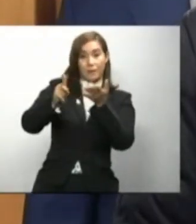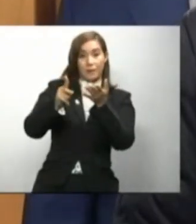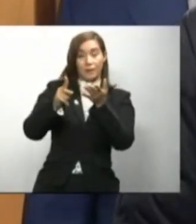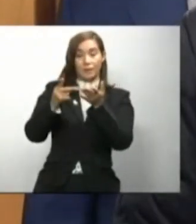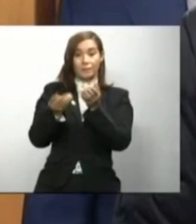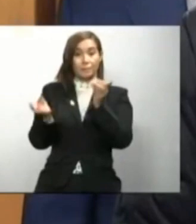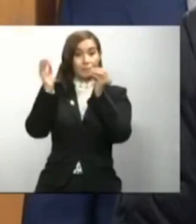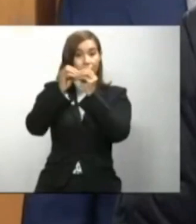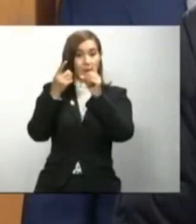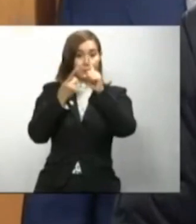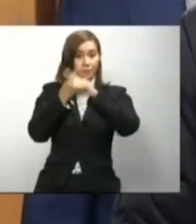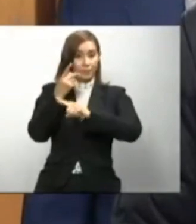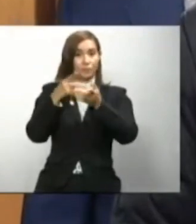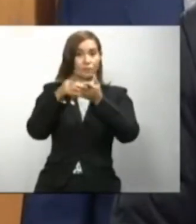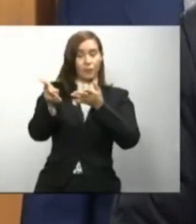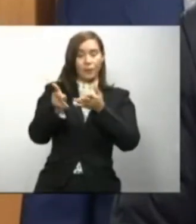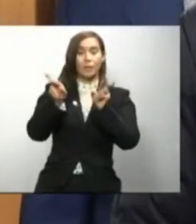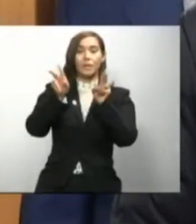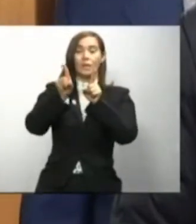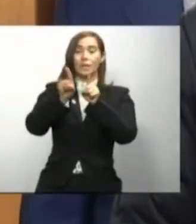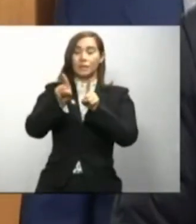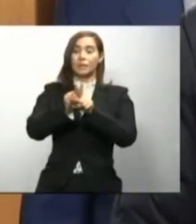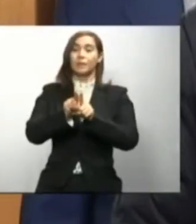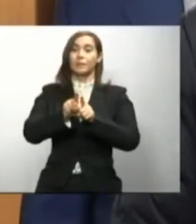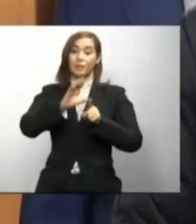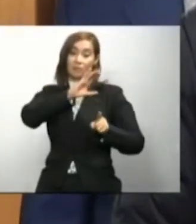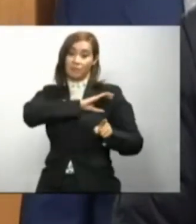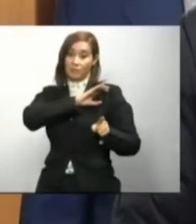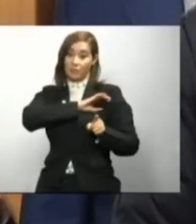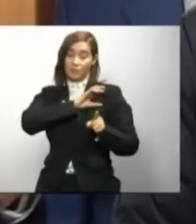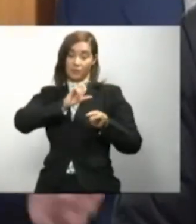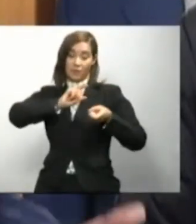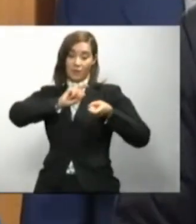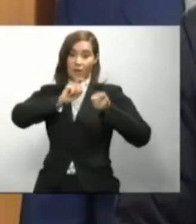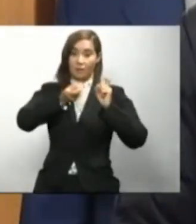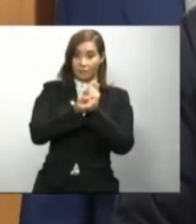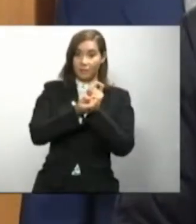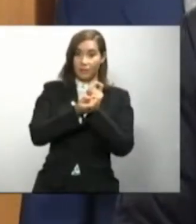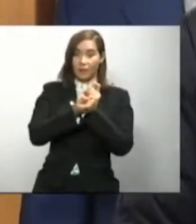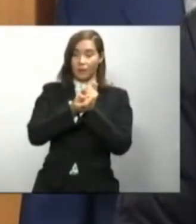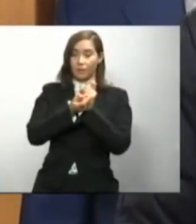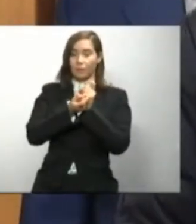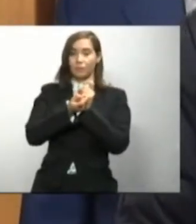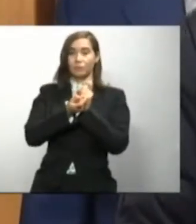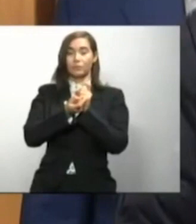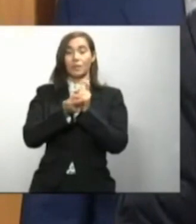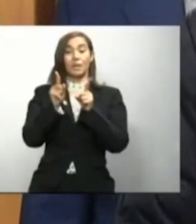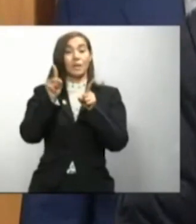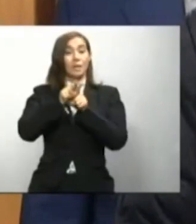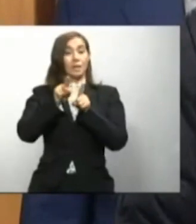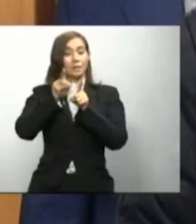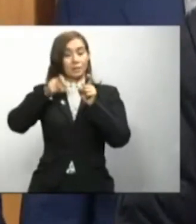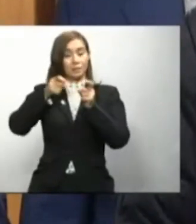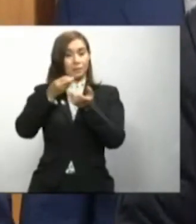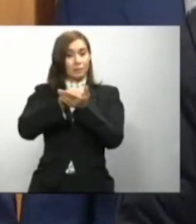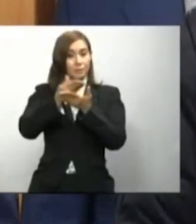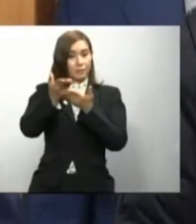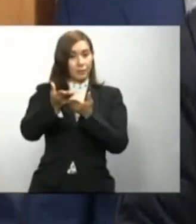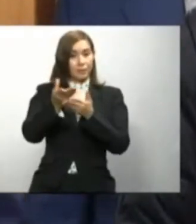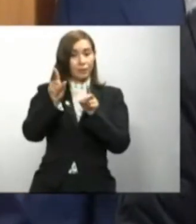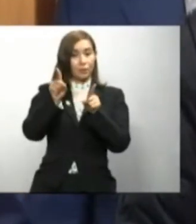una verdadera reforma en la policía nacional para tener mayor seguridad ciudadana para eso se necesitan recursos puede tener mejor infraestructura